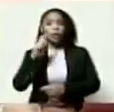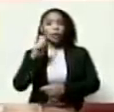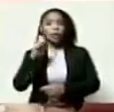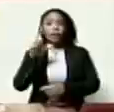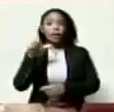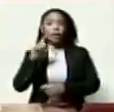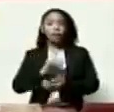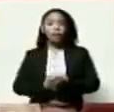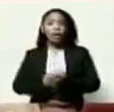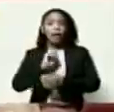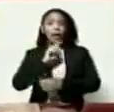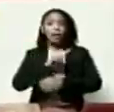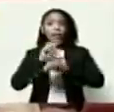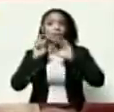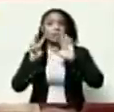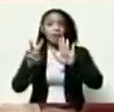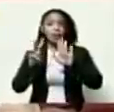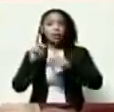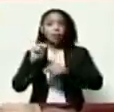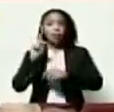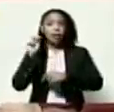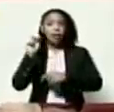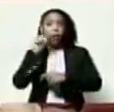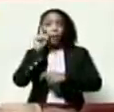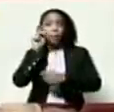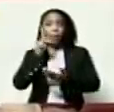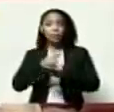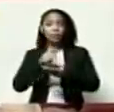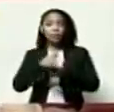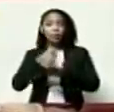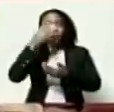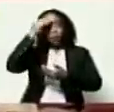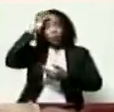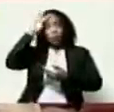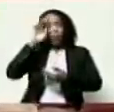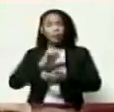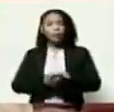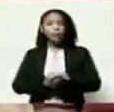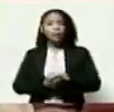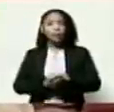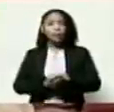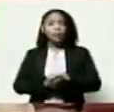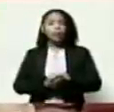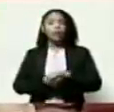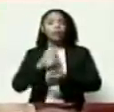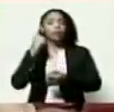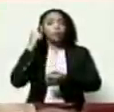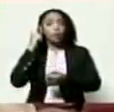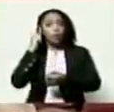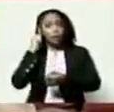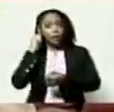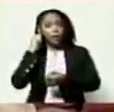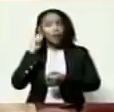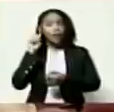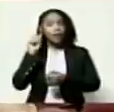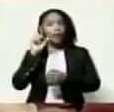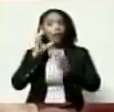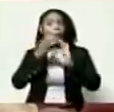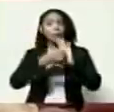El 17 va a estar Carlos Fernández de Cuba, Tania Díaz, rectora de UICON, capítulo Venezuela.